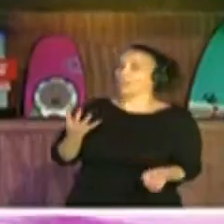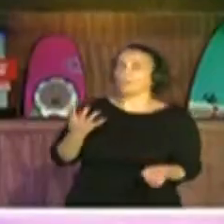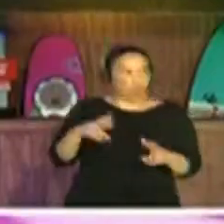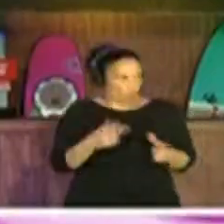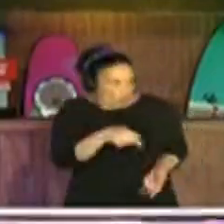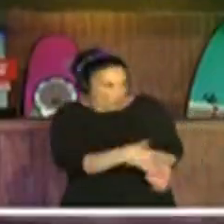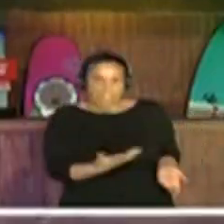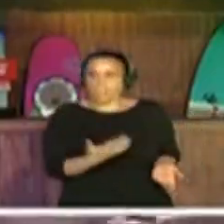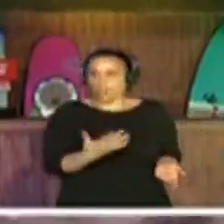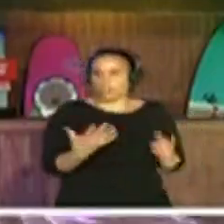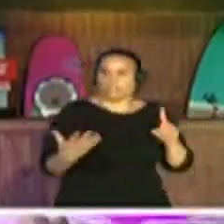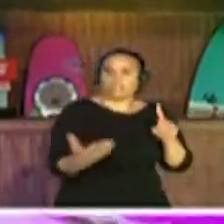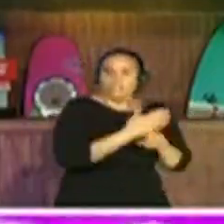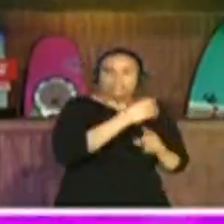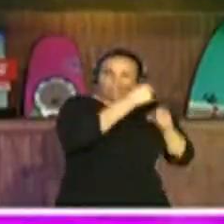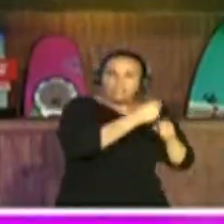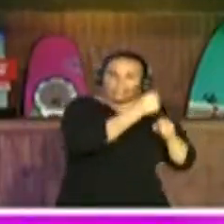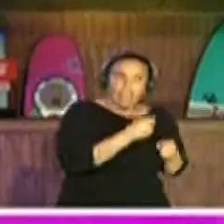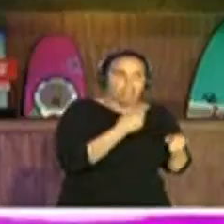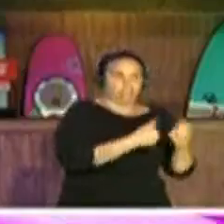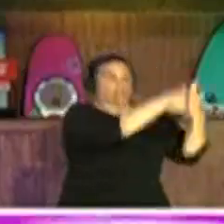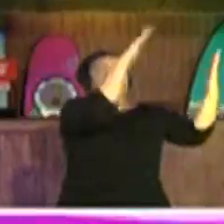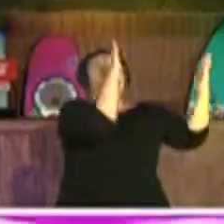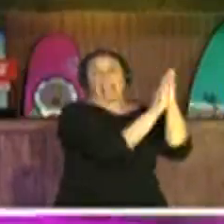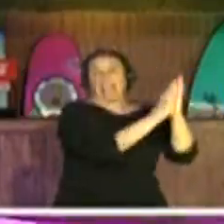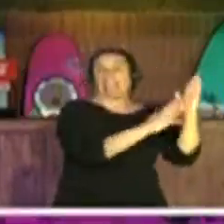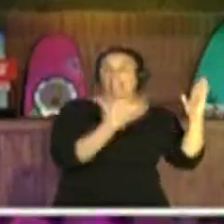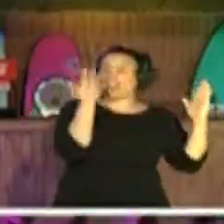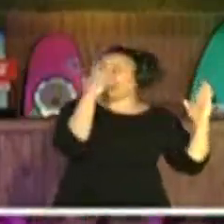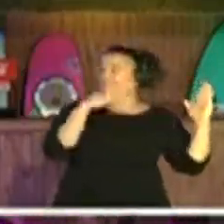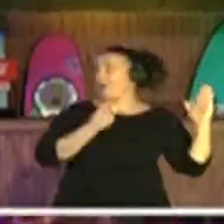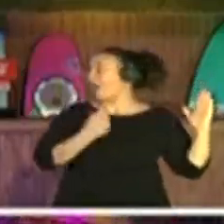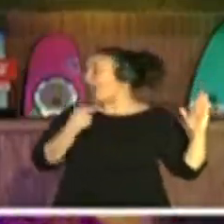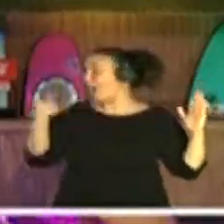¿sabes lo que te ha salido? ¡El cartel de carnaval! ¡Agüita!